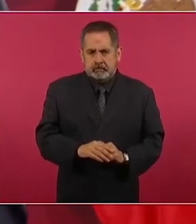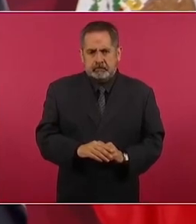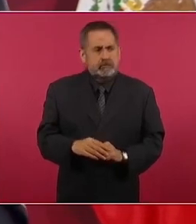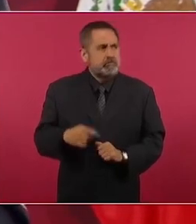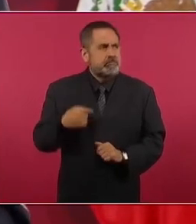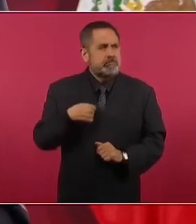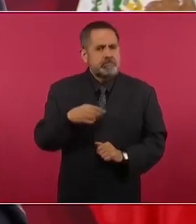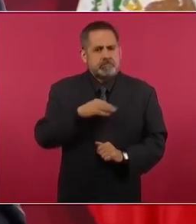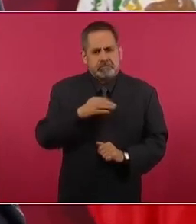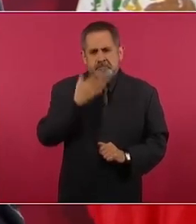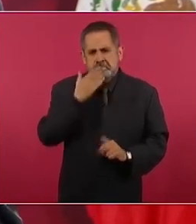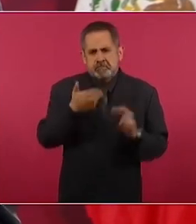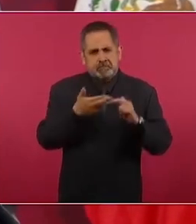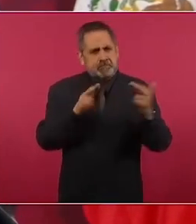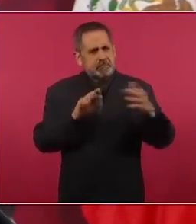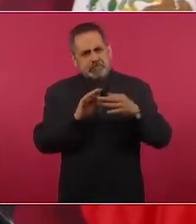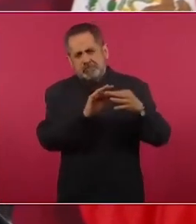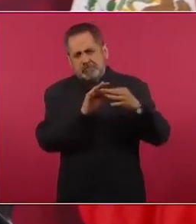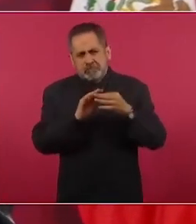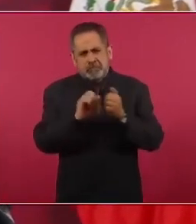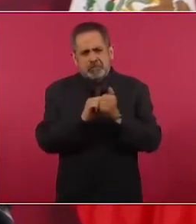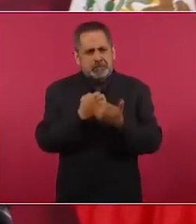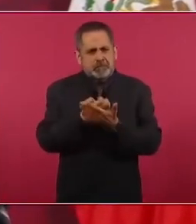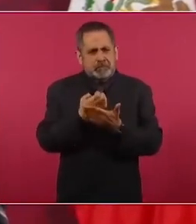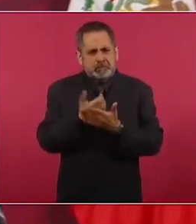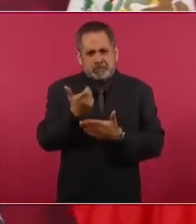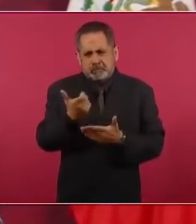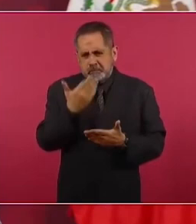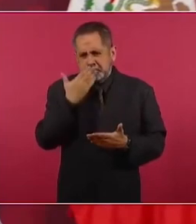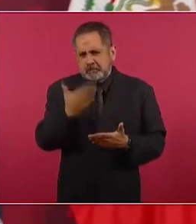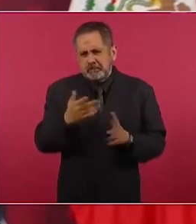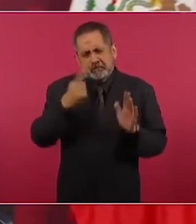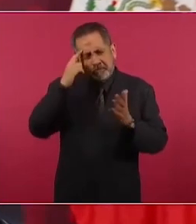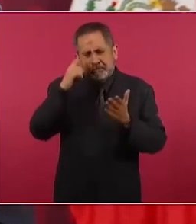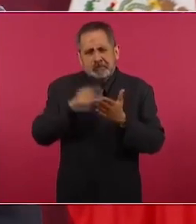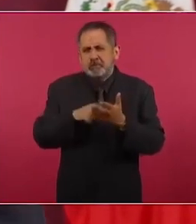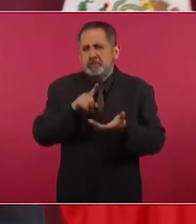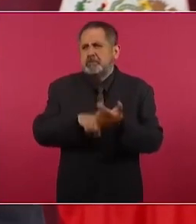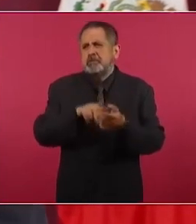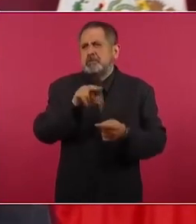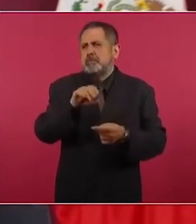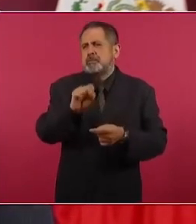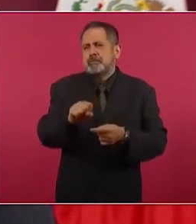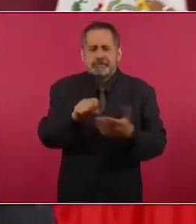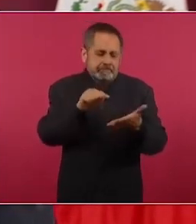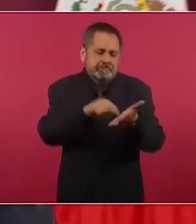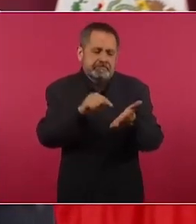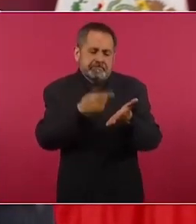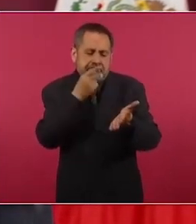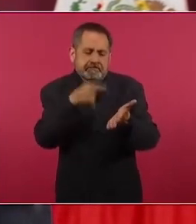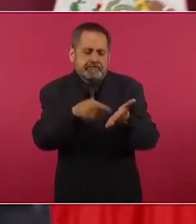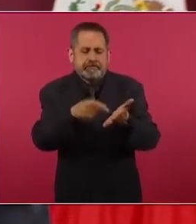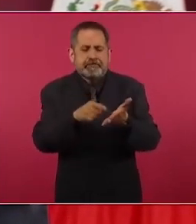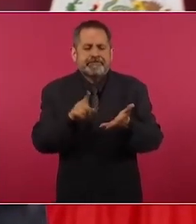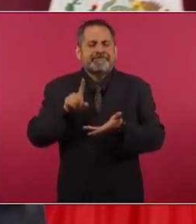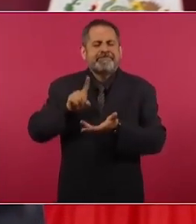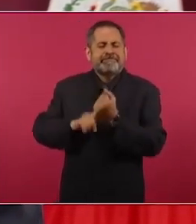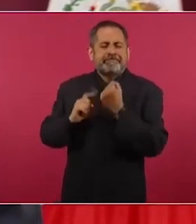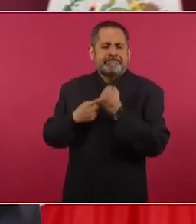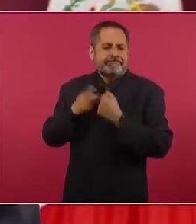Llevamos muy buenas relaciones en lo económico, por eso digo que no es un asunto técnico.